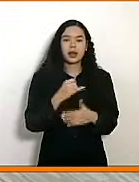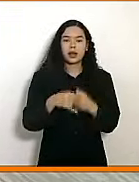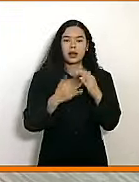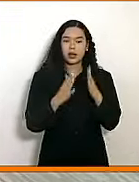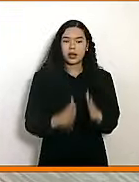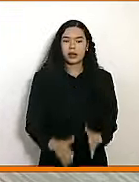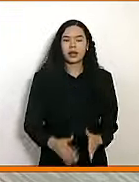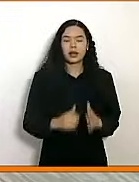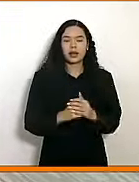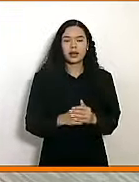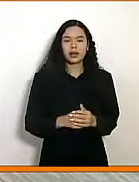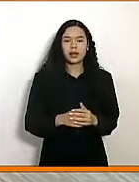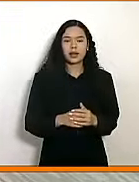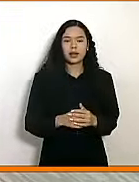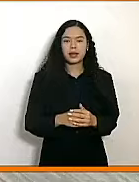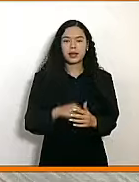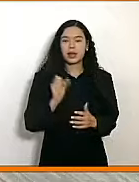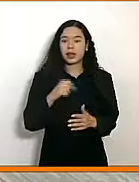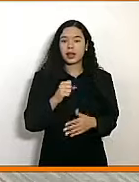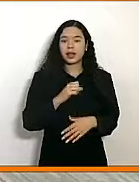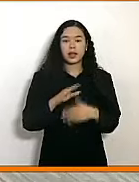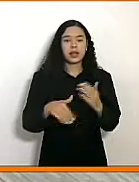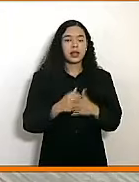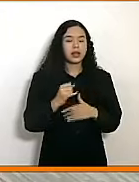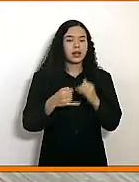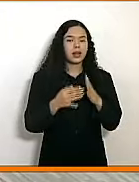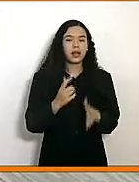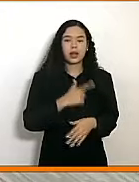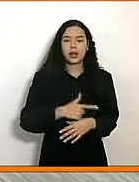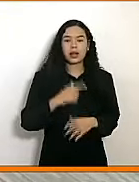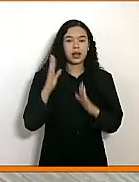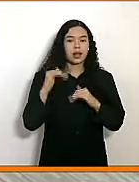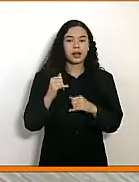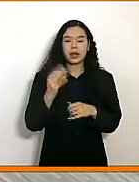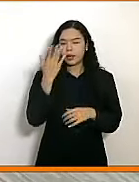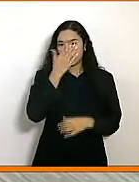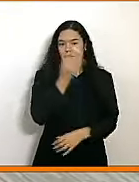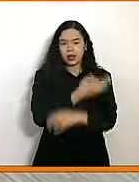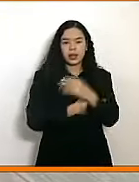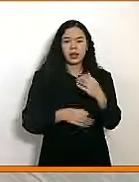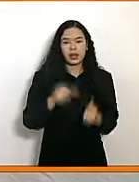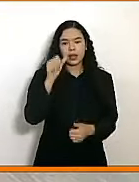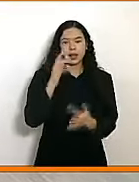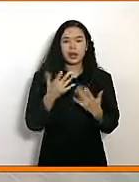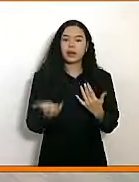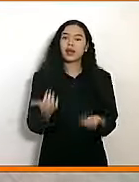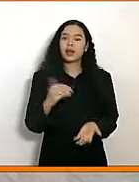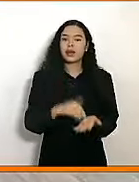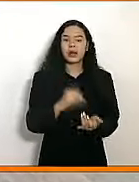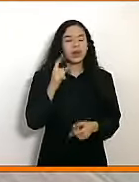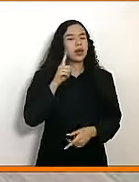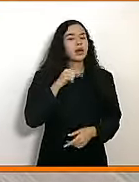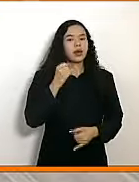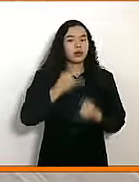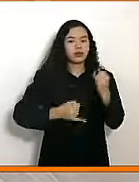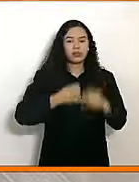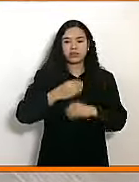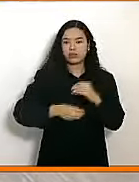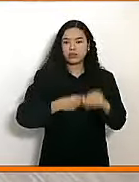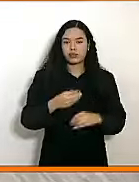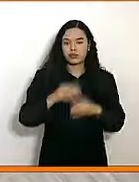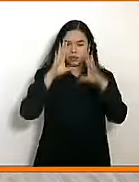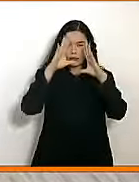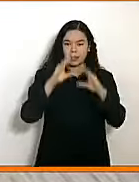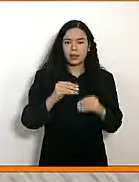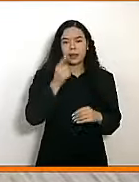todos nuestros ganadores, Tatiana. Así es, Ana, querido jugador. Te deseamos una feliz tarde y te esperamos en nuestro último sorteo en punto de las 9 de la